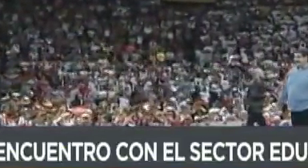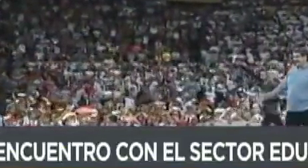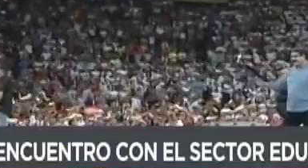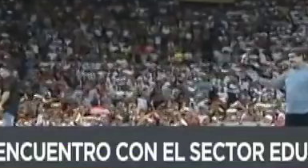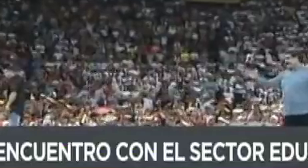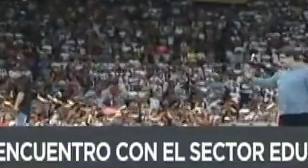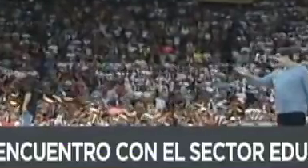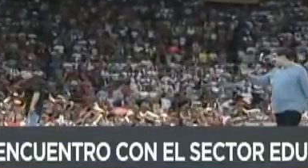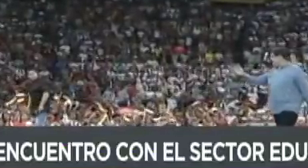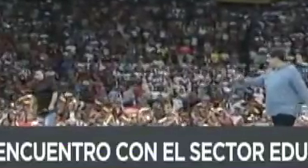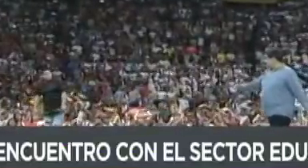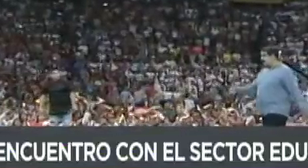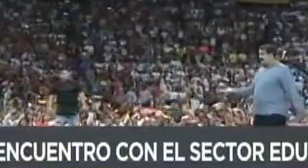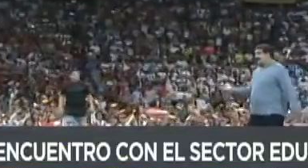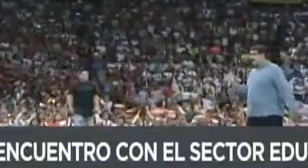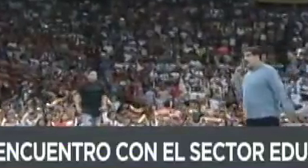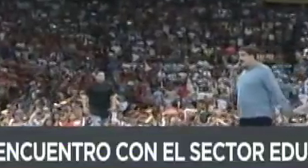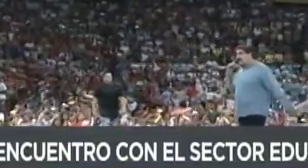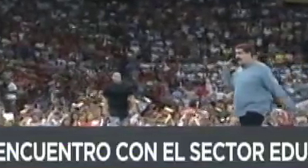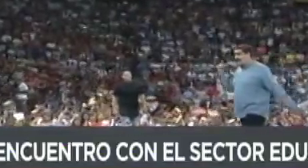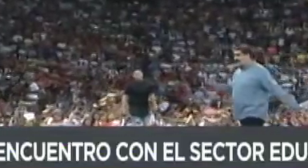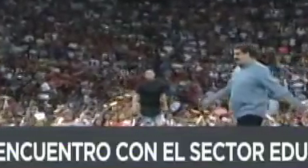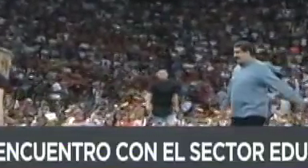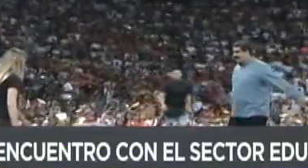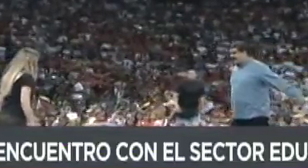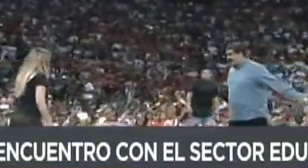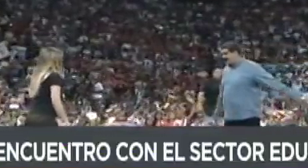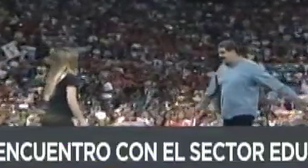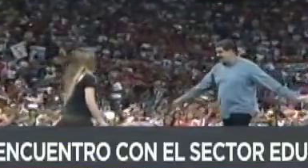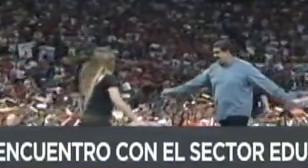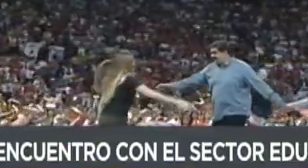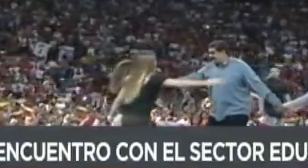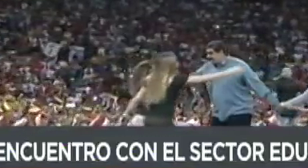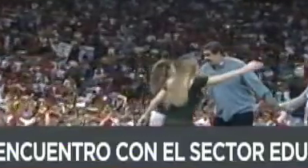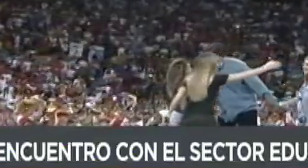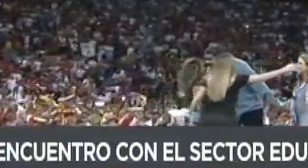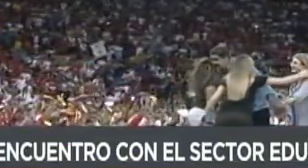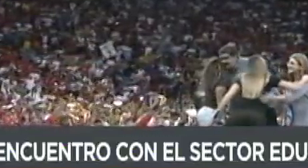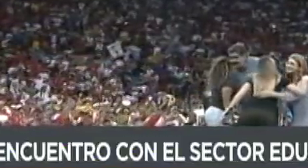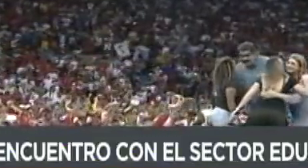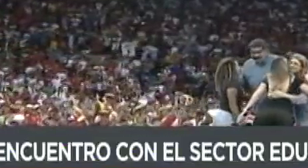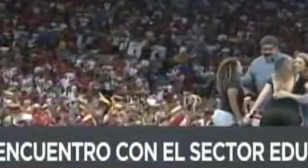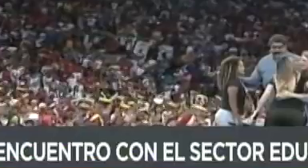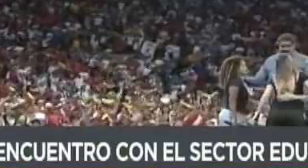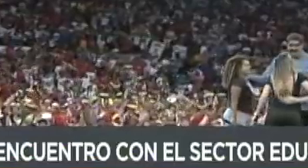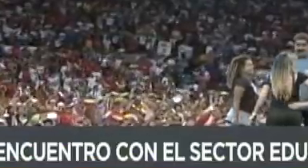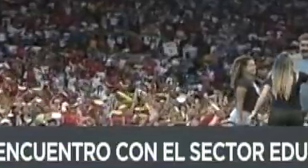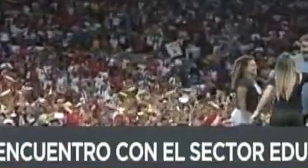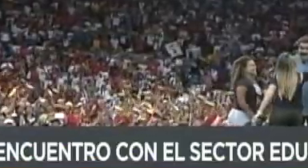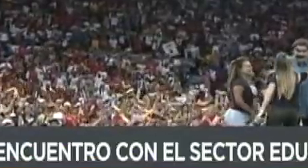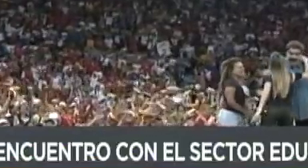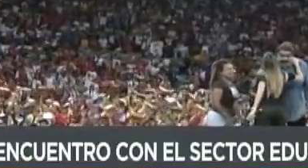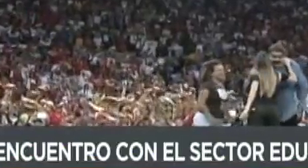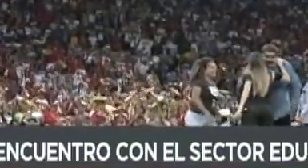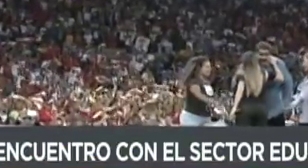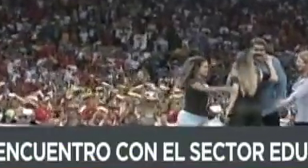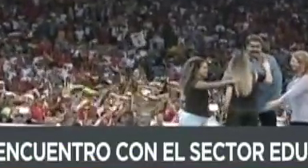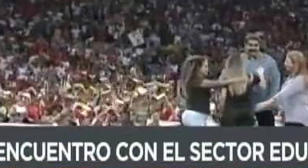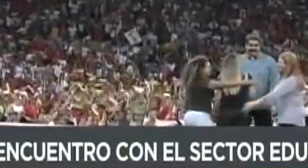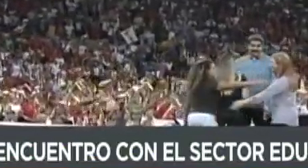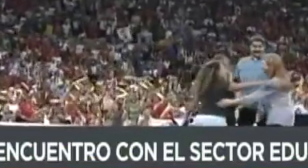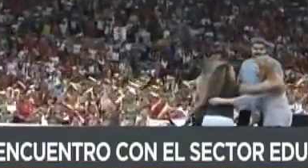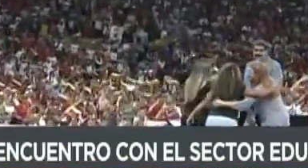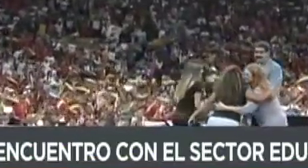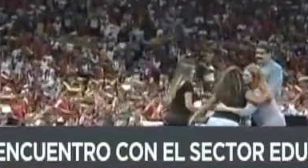Garantía de paz y futuro, el sector educativo, el magisterio. Un futuro